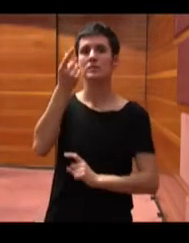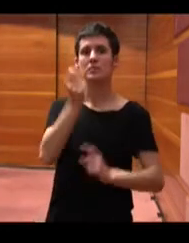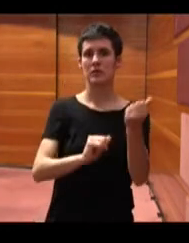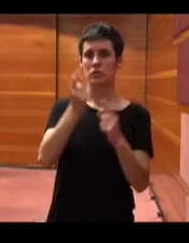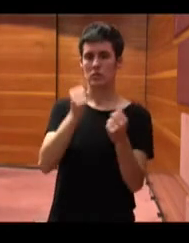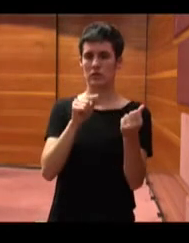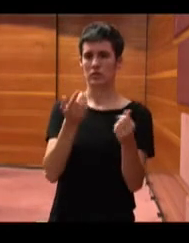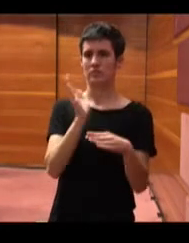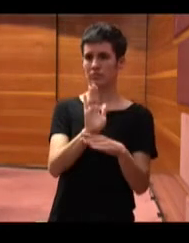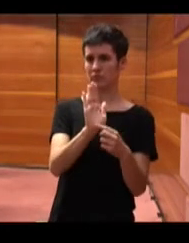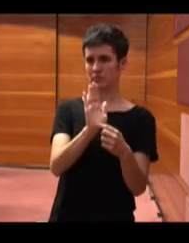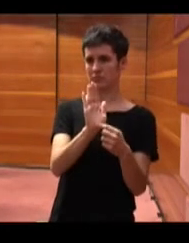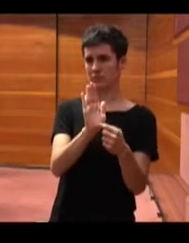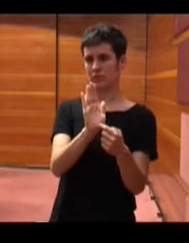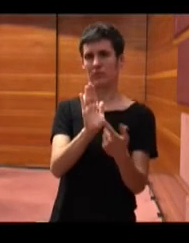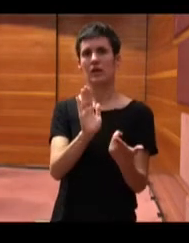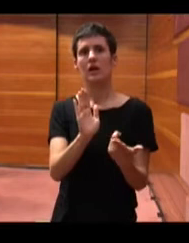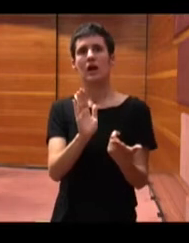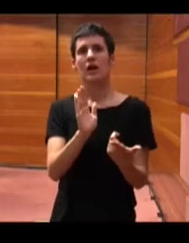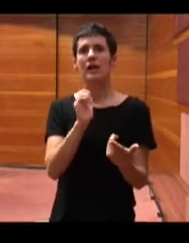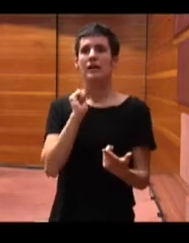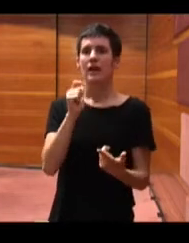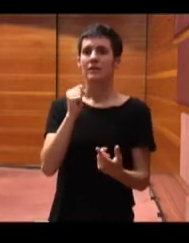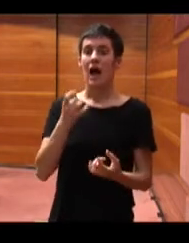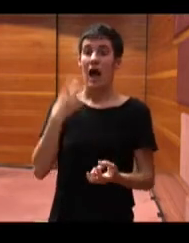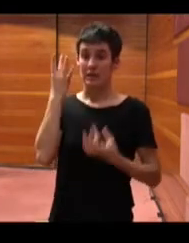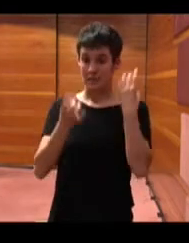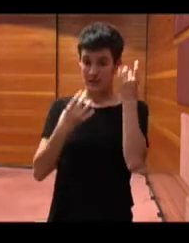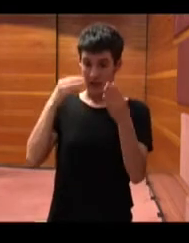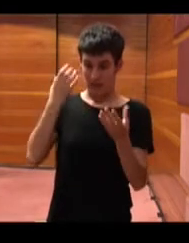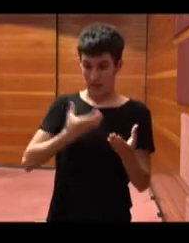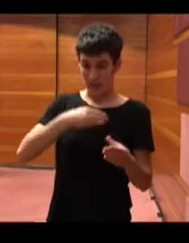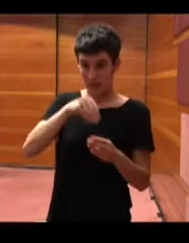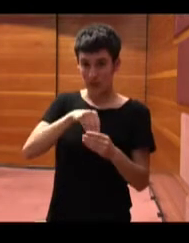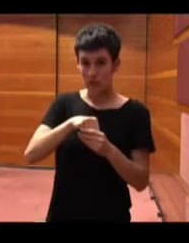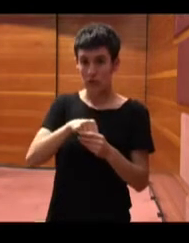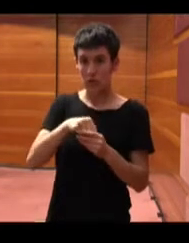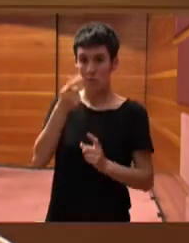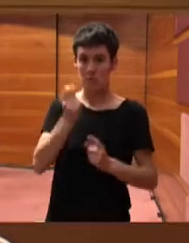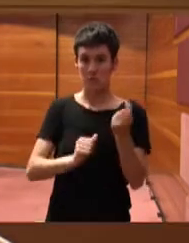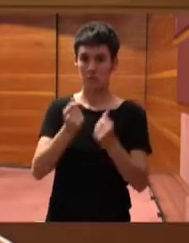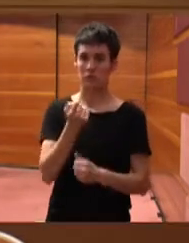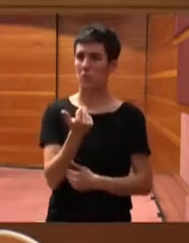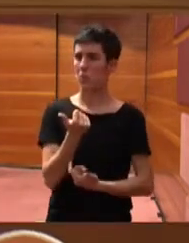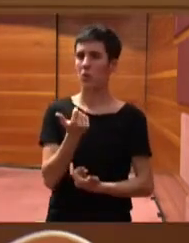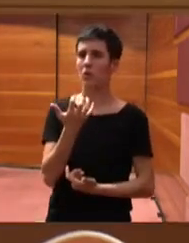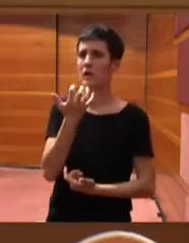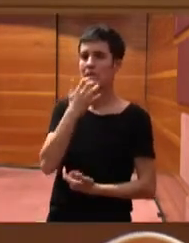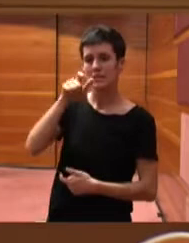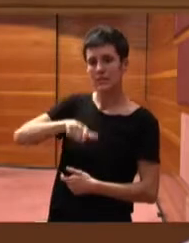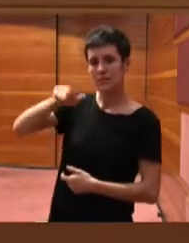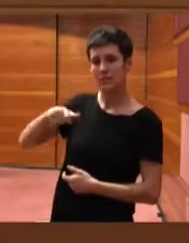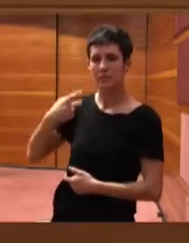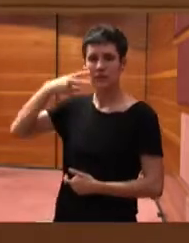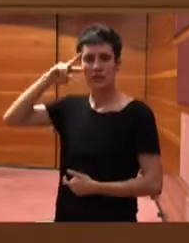para qué era y cómo de bien vamos. Porque además hay muchas actividades de ayuntamientos que consumen muy poco presupuesto. Si tienes cuatro técnicos en una materia y